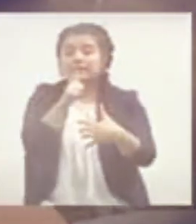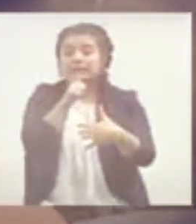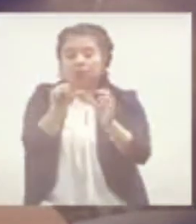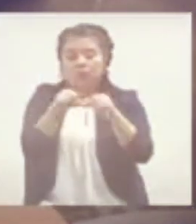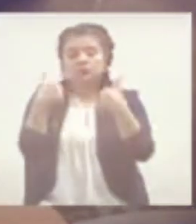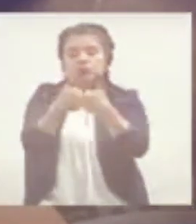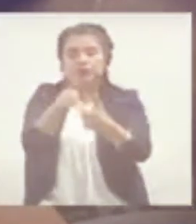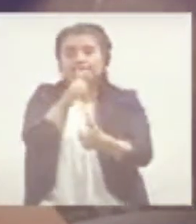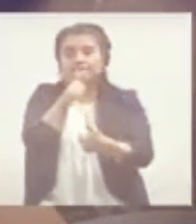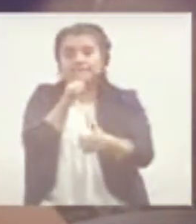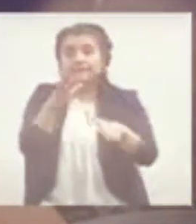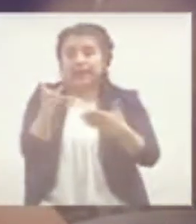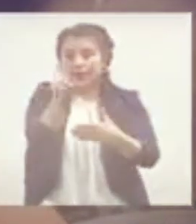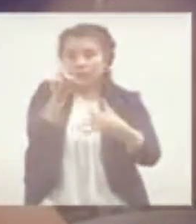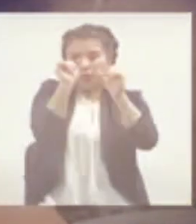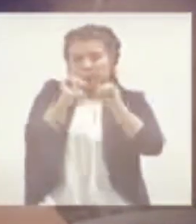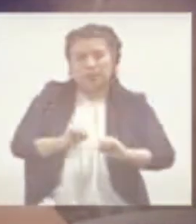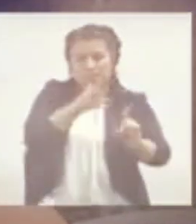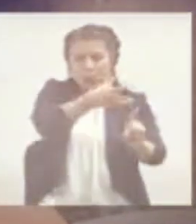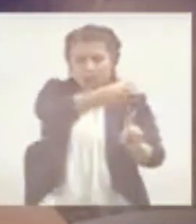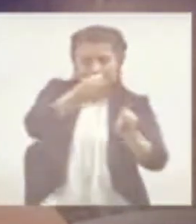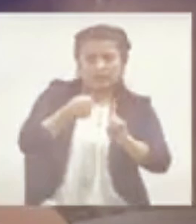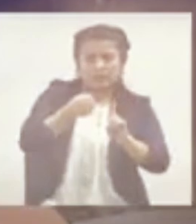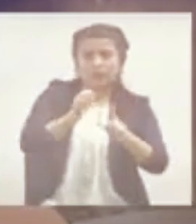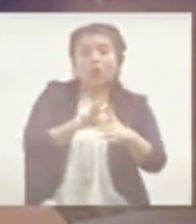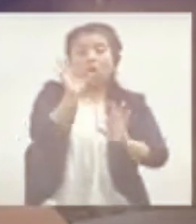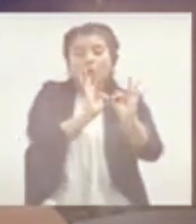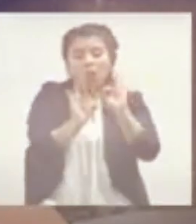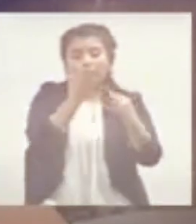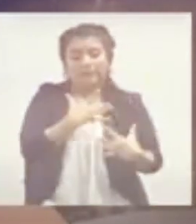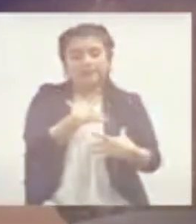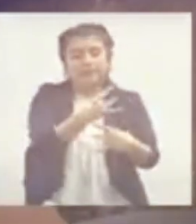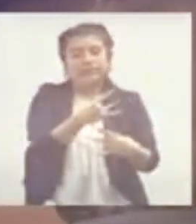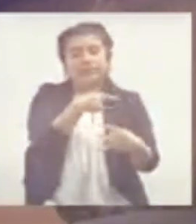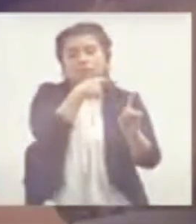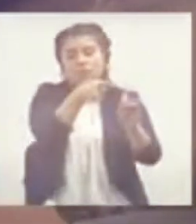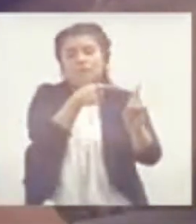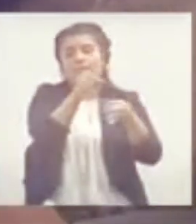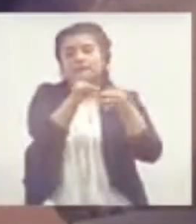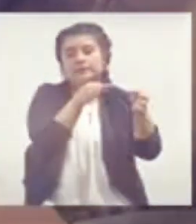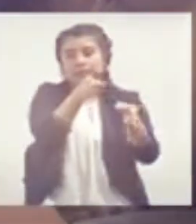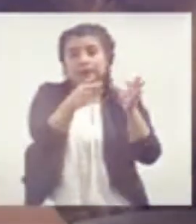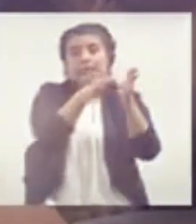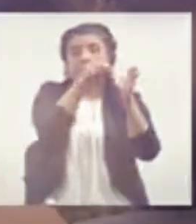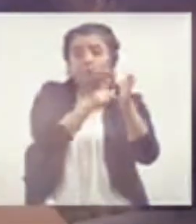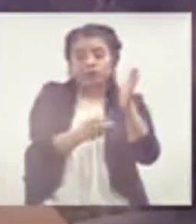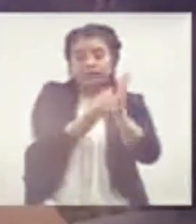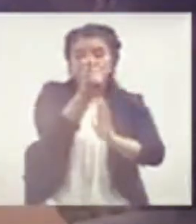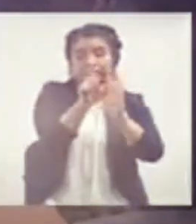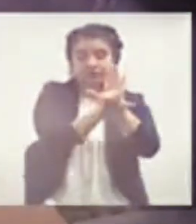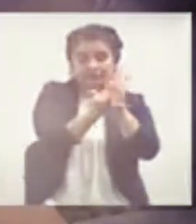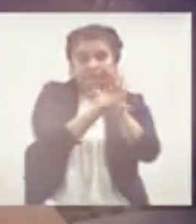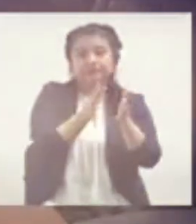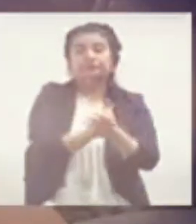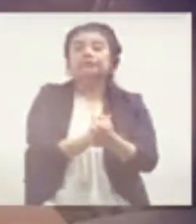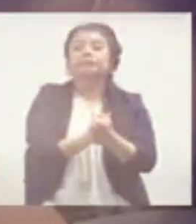concluir que no es posible una imposición o confrontación de intereses como pretende justificar el proyecto de ley. Del Registro